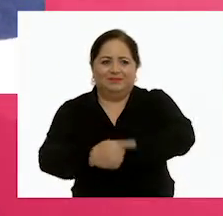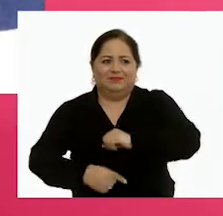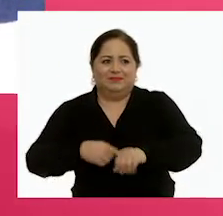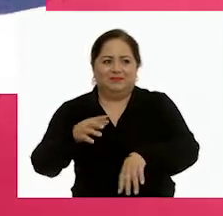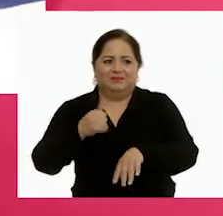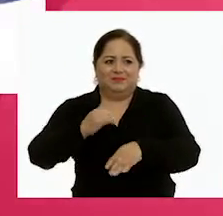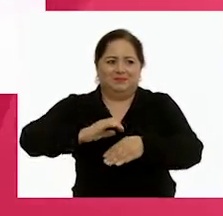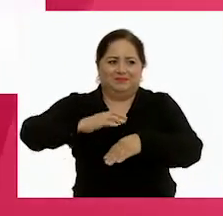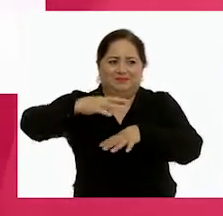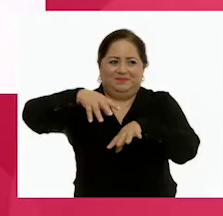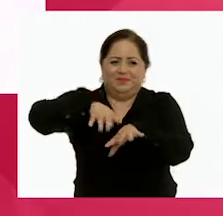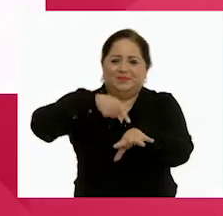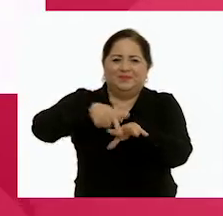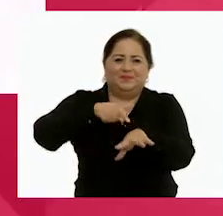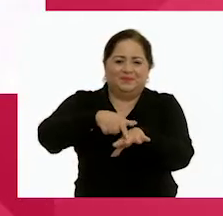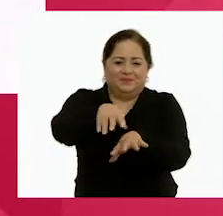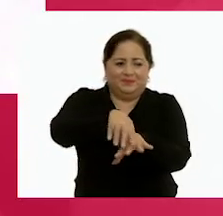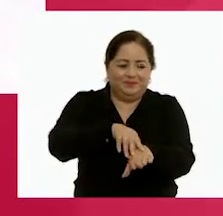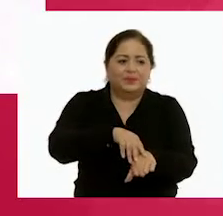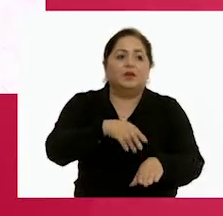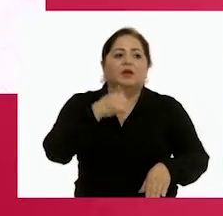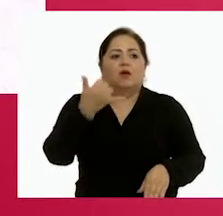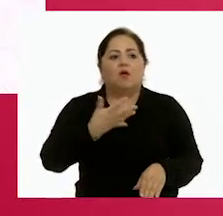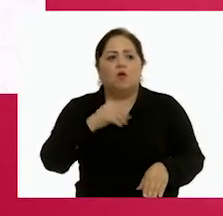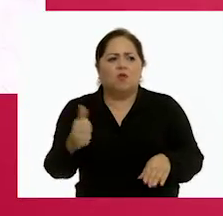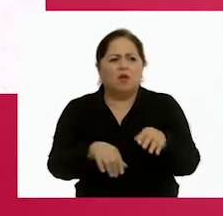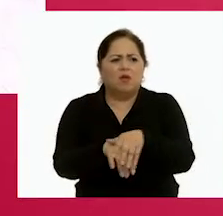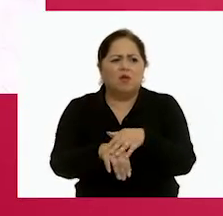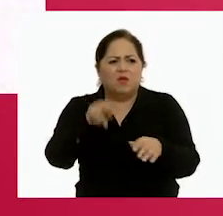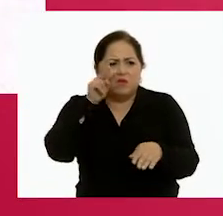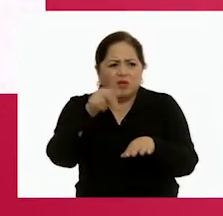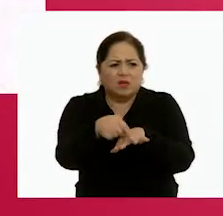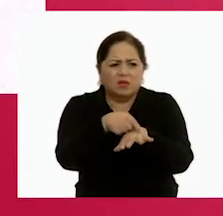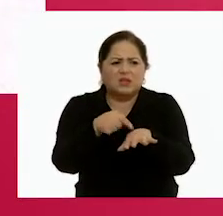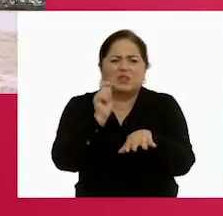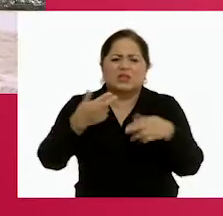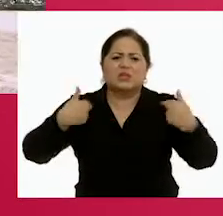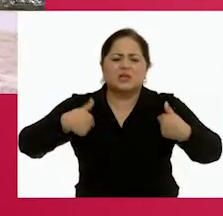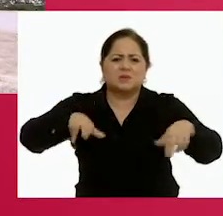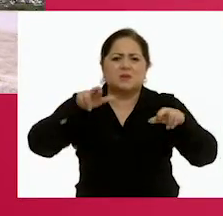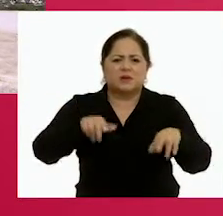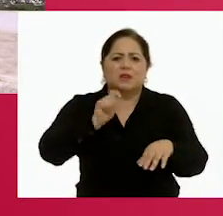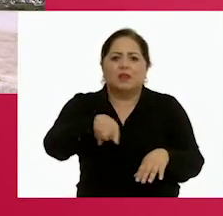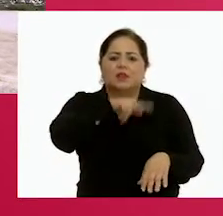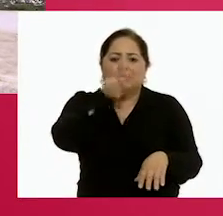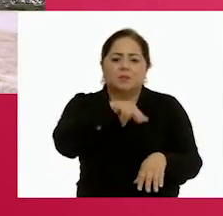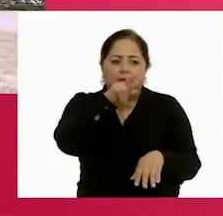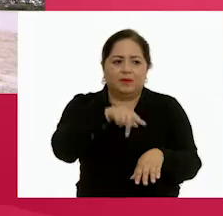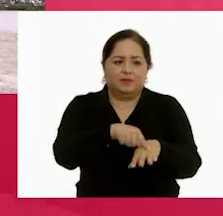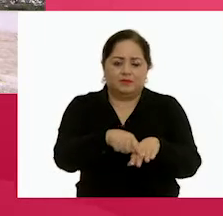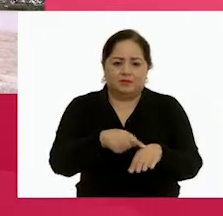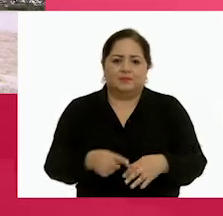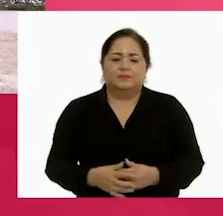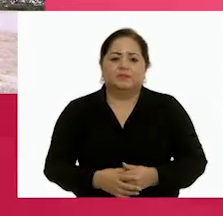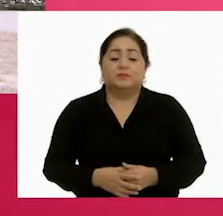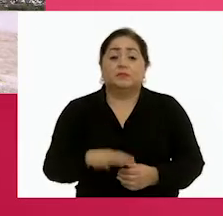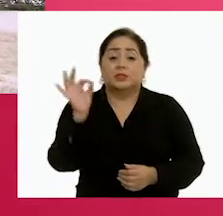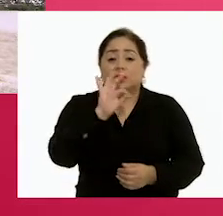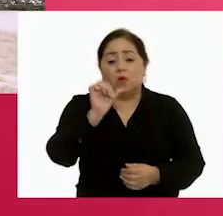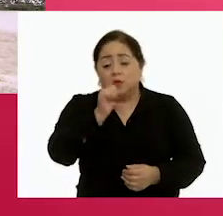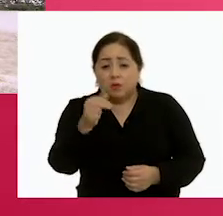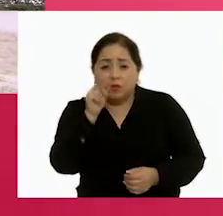caclis. Los caclis serían las sandalias, y en los costados podemos ver de las sandalias que hay representaciones de serpiente también emplumada, ¿no? Si